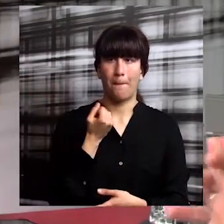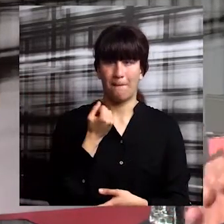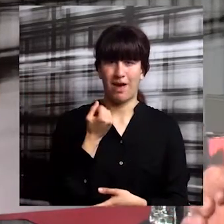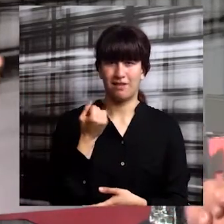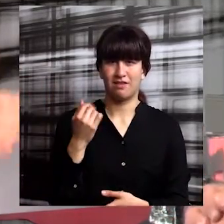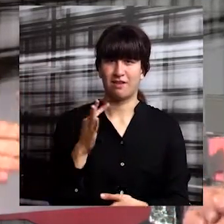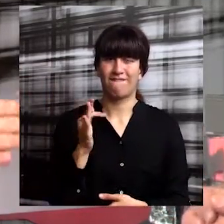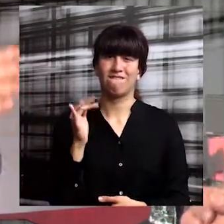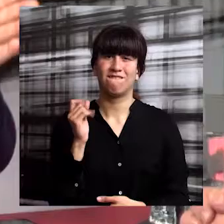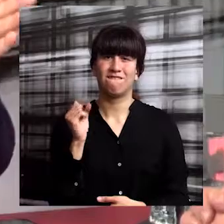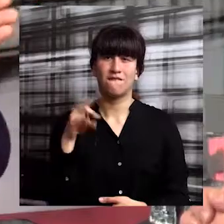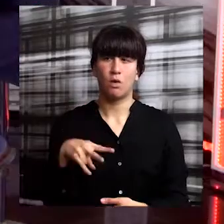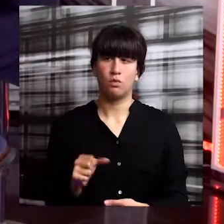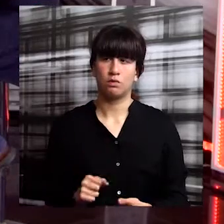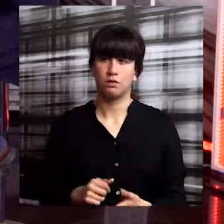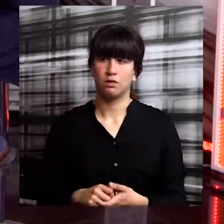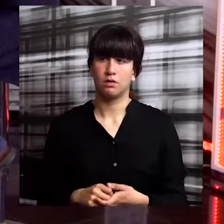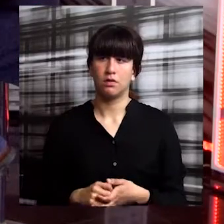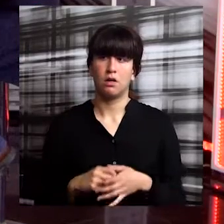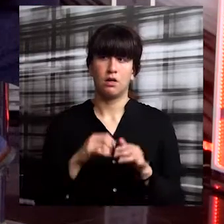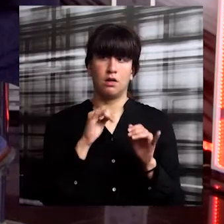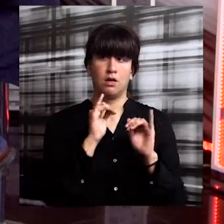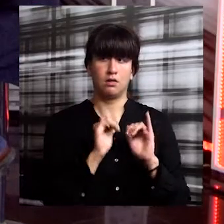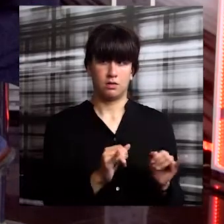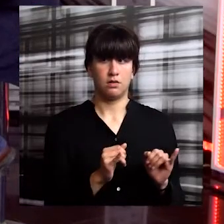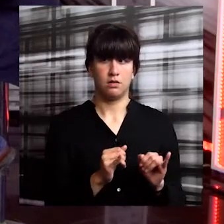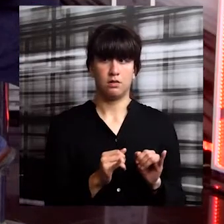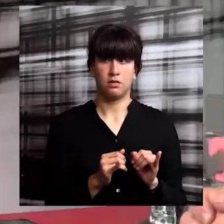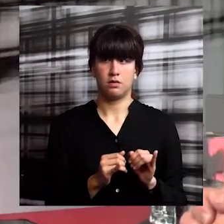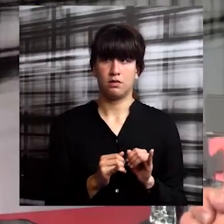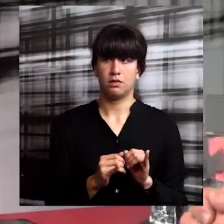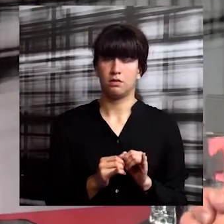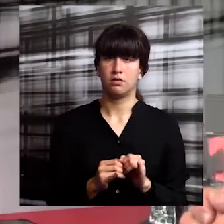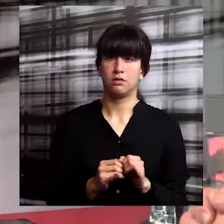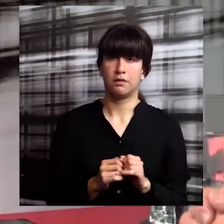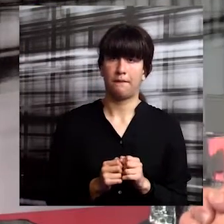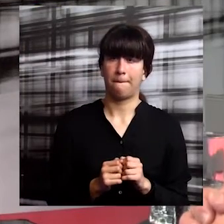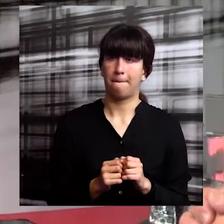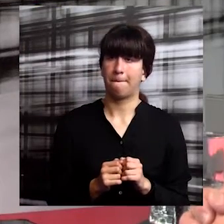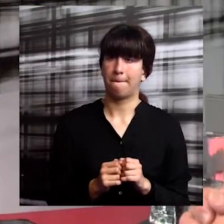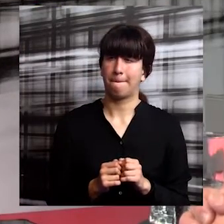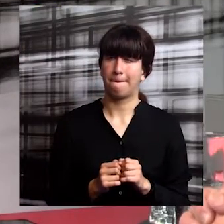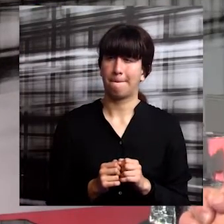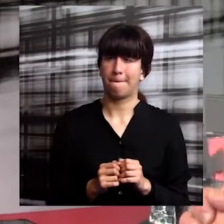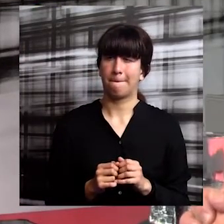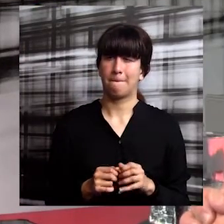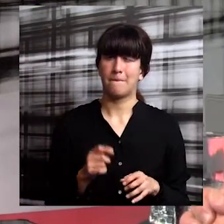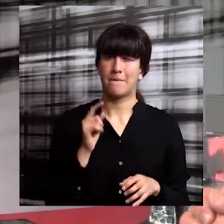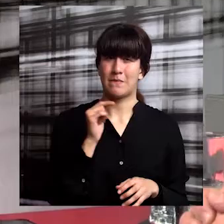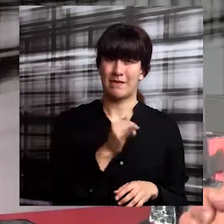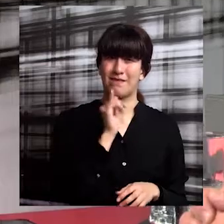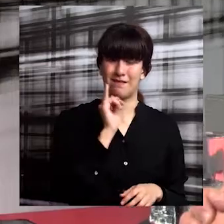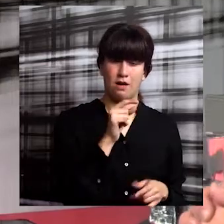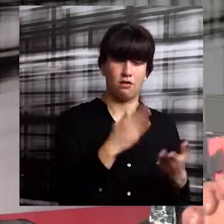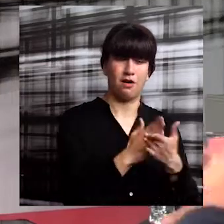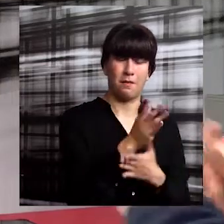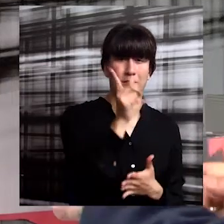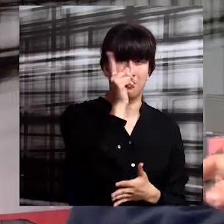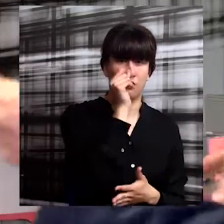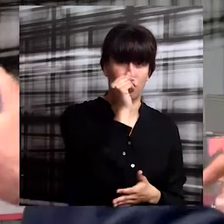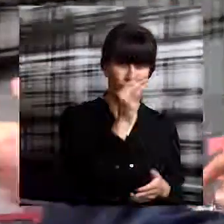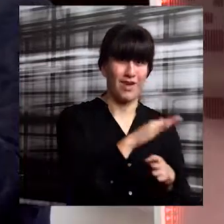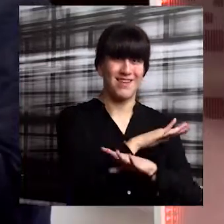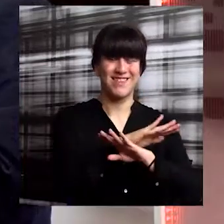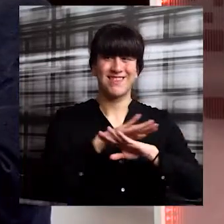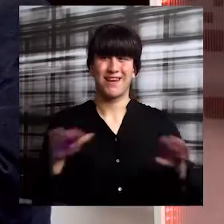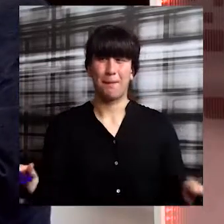de meses, ¿no? Sí, pues, la temporada de crucero parte normalmente en el mes de octubre y termina en marzo. ¿Y el resto qué hacemos? ¿A qué lo destinamos? El alcalde Char